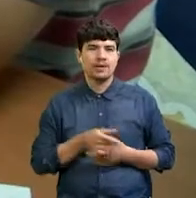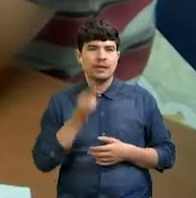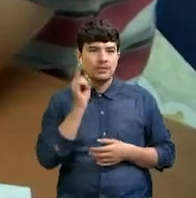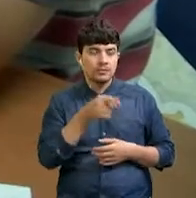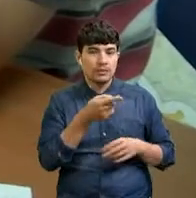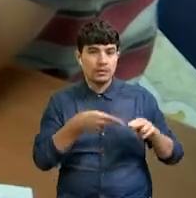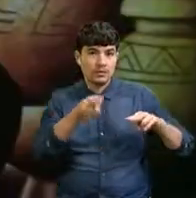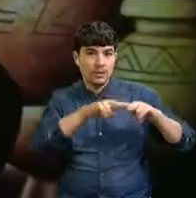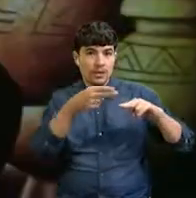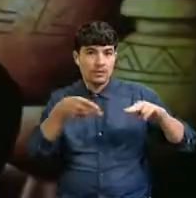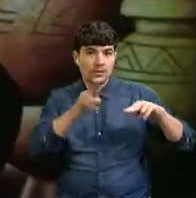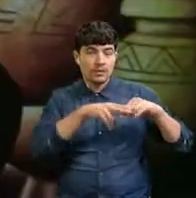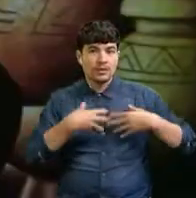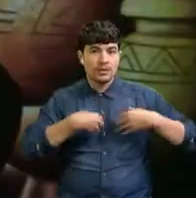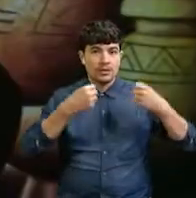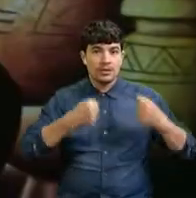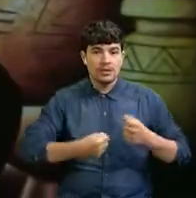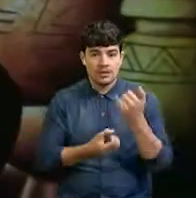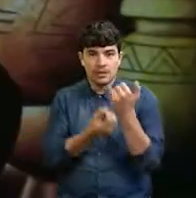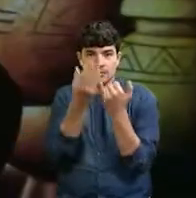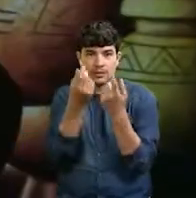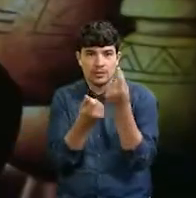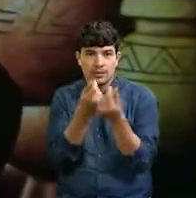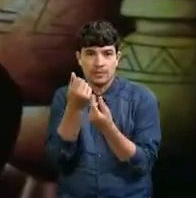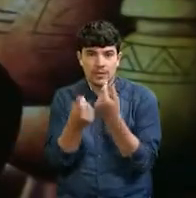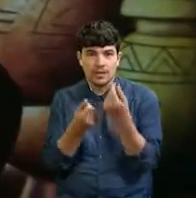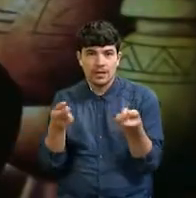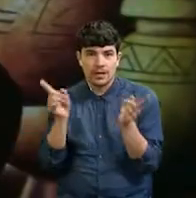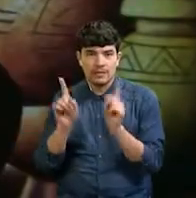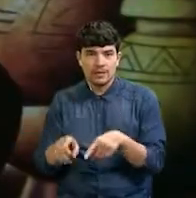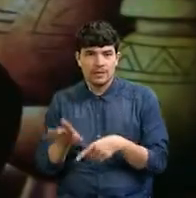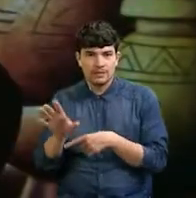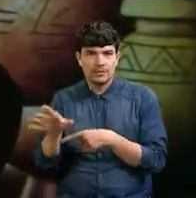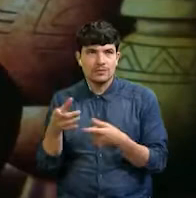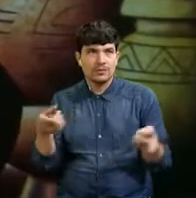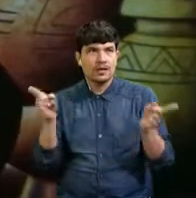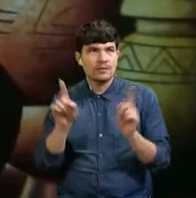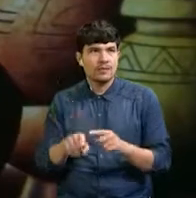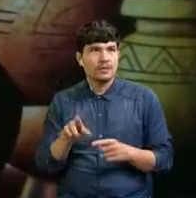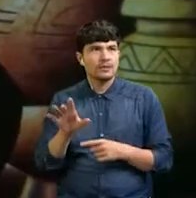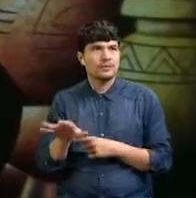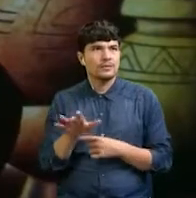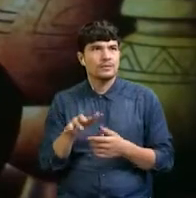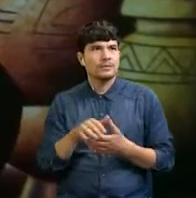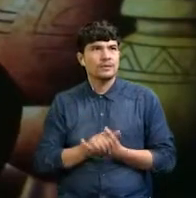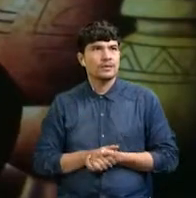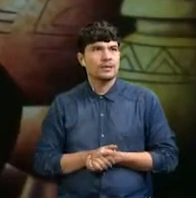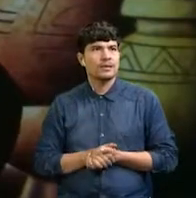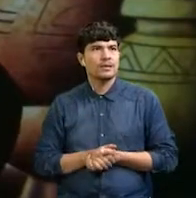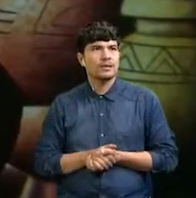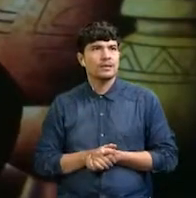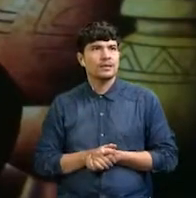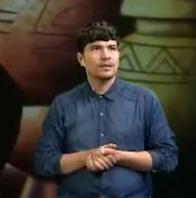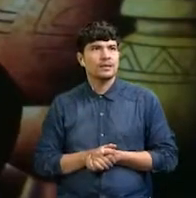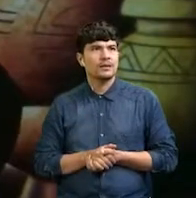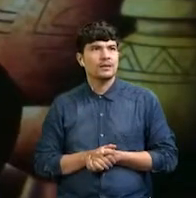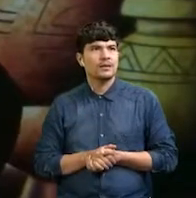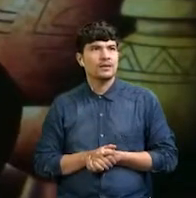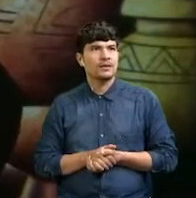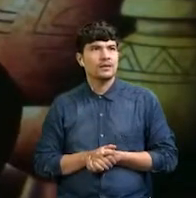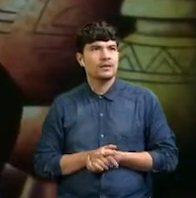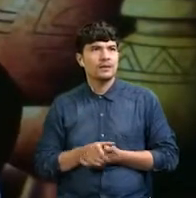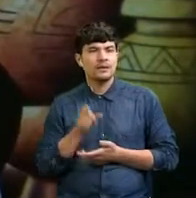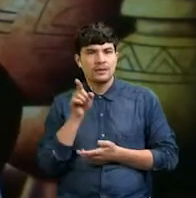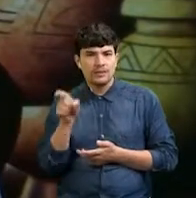predial industria y comercio lo que es el degüello que entraría ya no en un porcentaje del